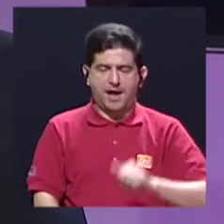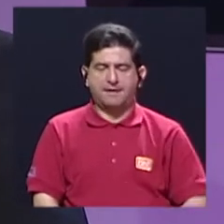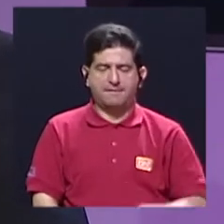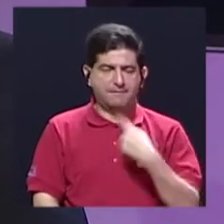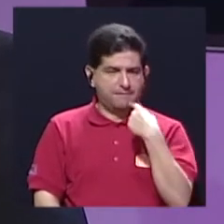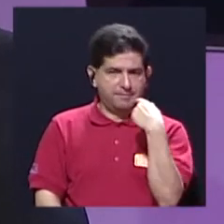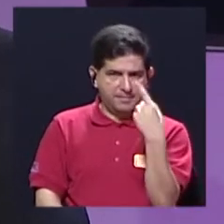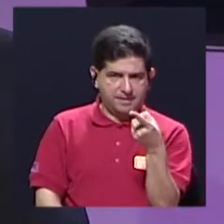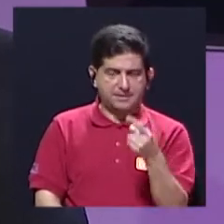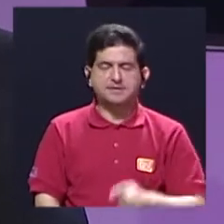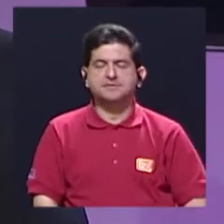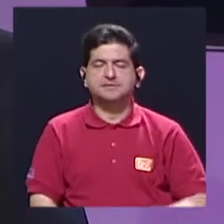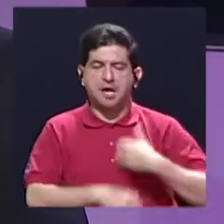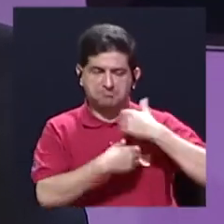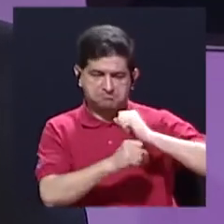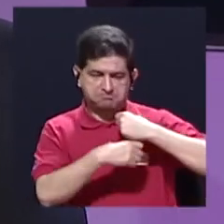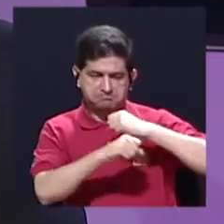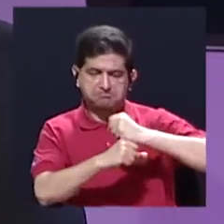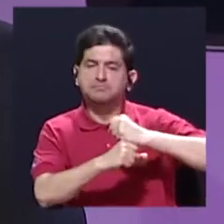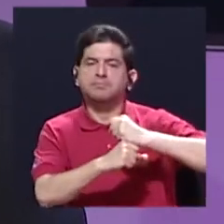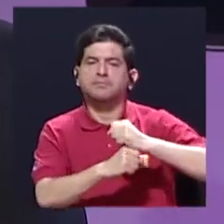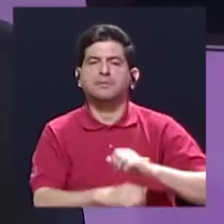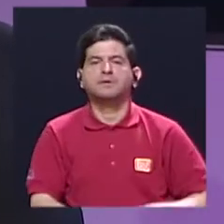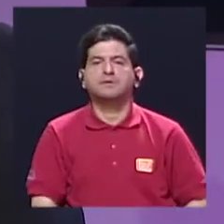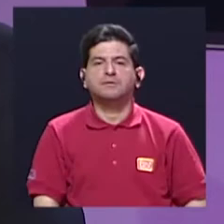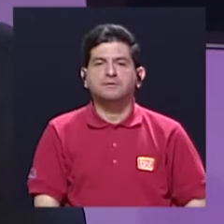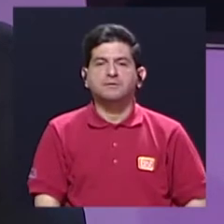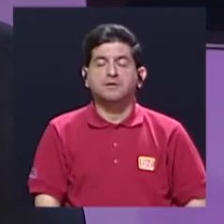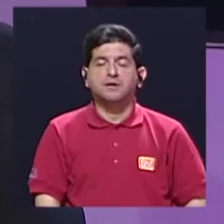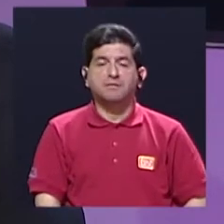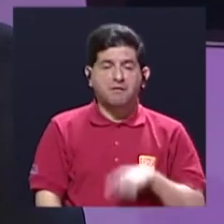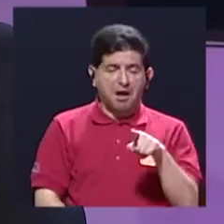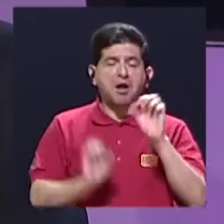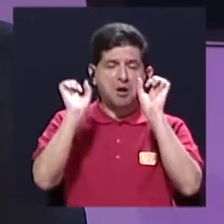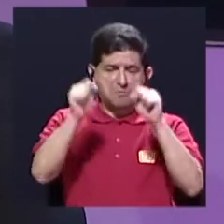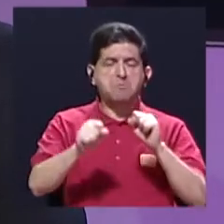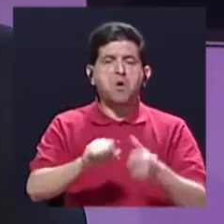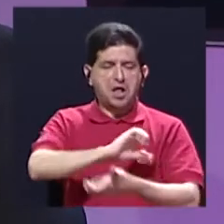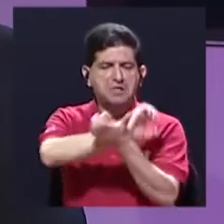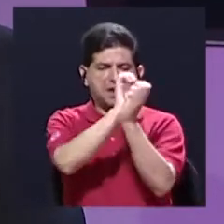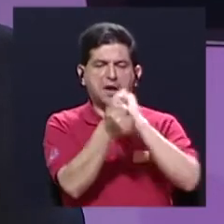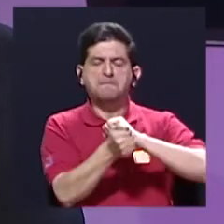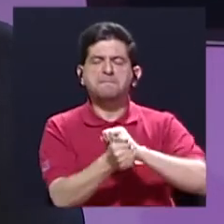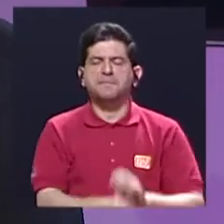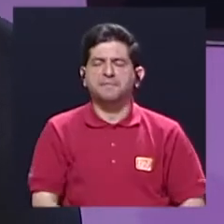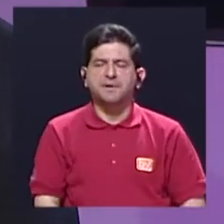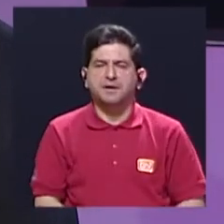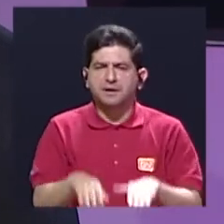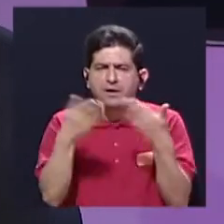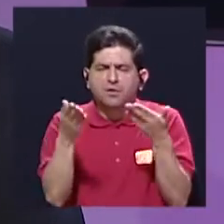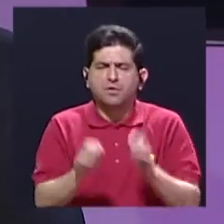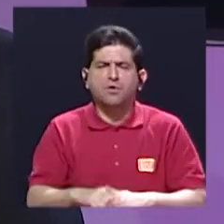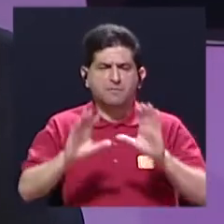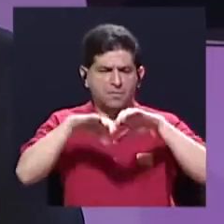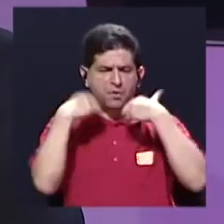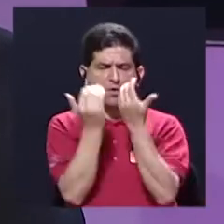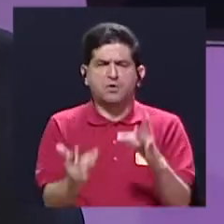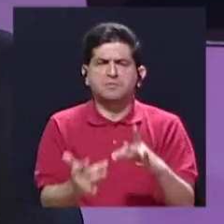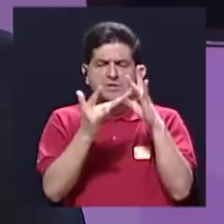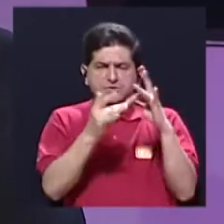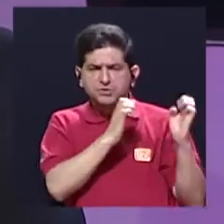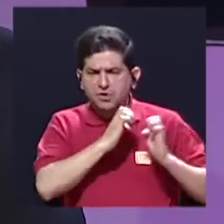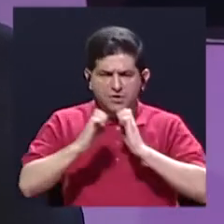manifiesta a la municipalidad que puede hacer el cambio, o sea, a través de la Comisión Especial